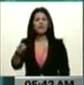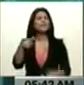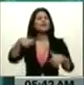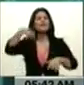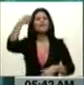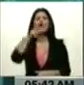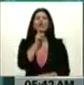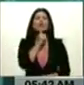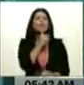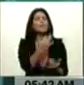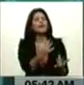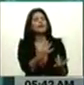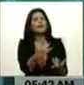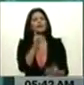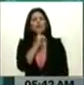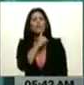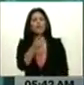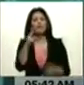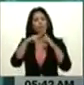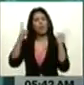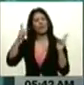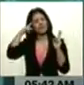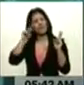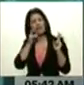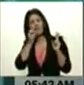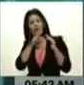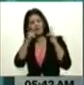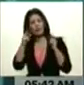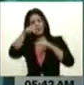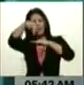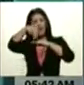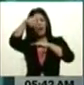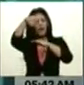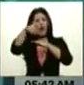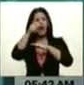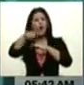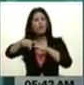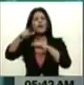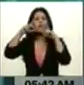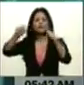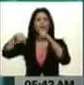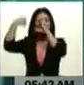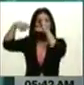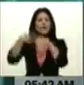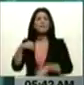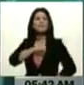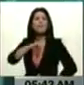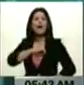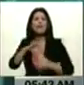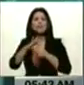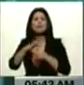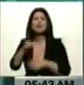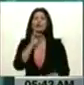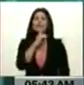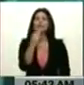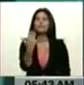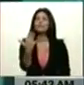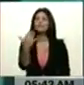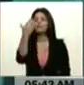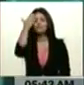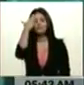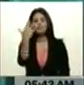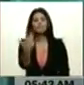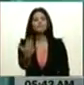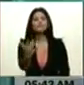este que hizo el documental de Claves de una masacre en Puente Llaguno? Ese cineasta es mi hermanito, es mi amigo, vale, se me fue el nombre. Ah, el tipo